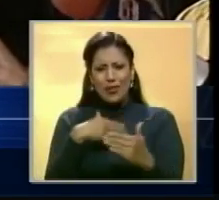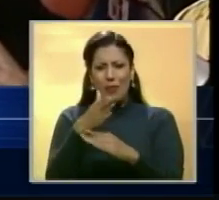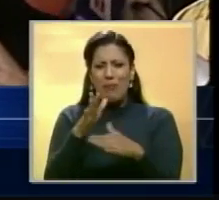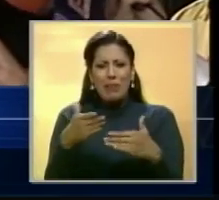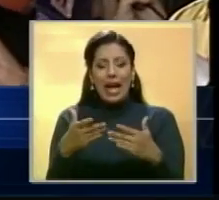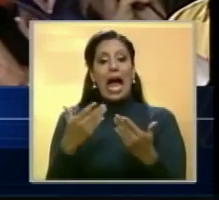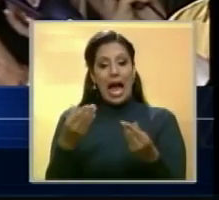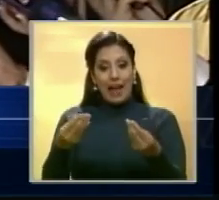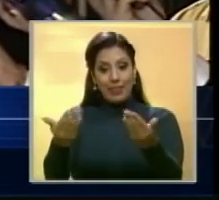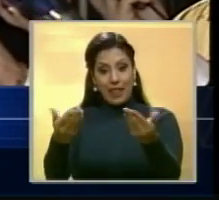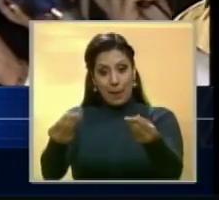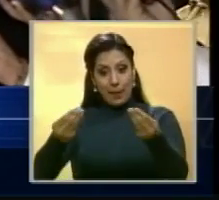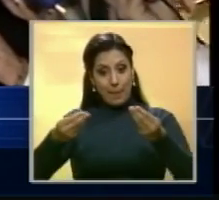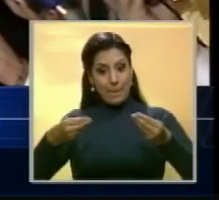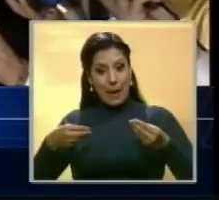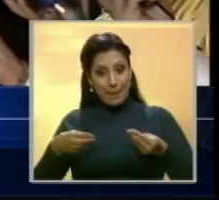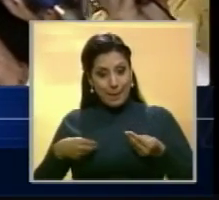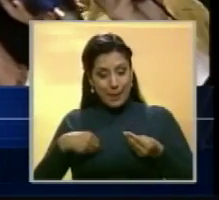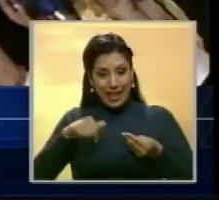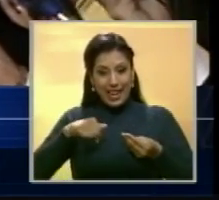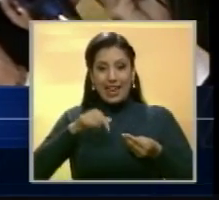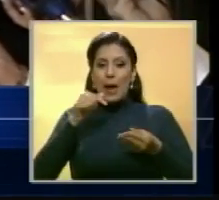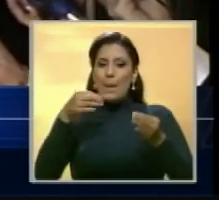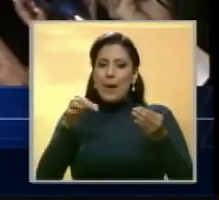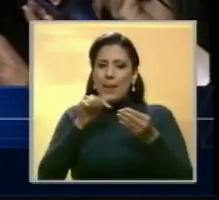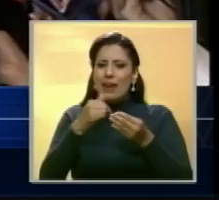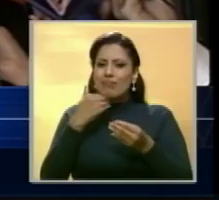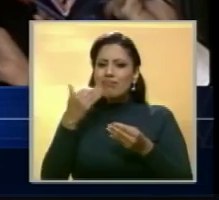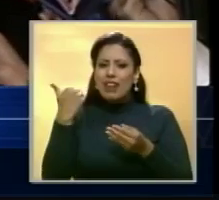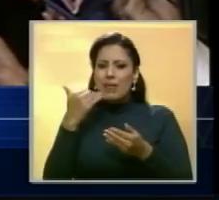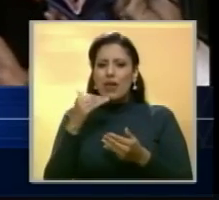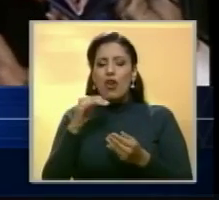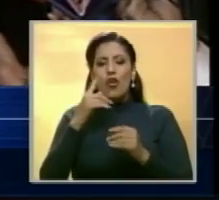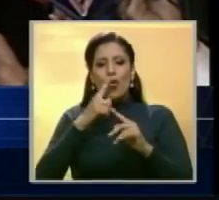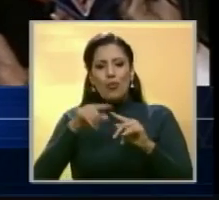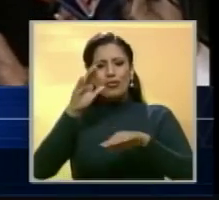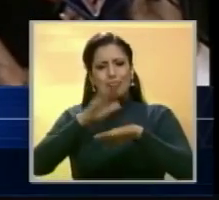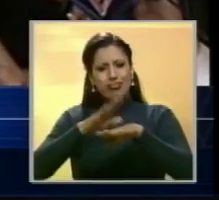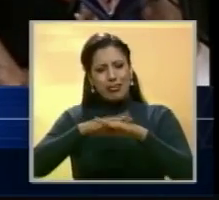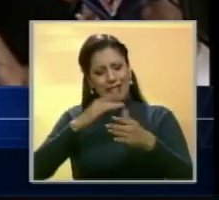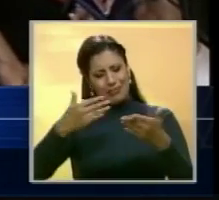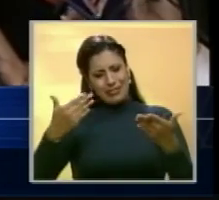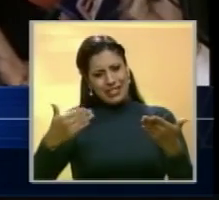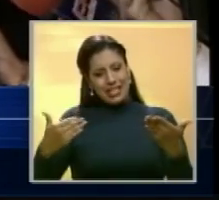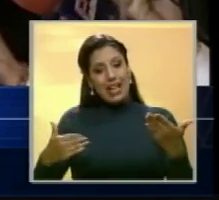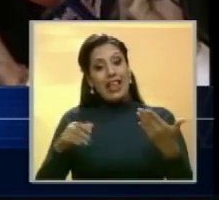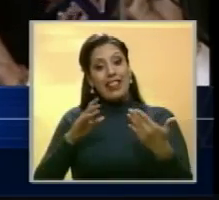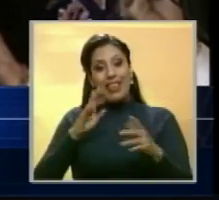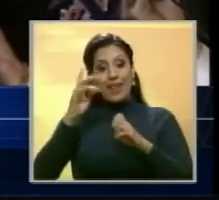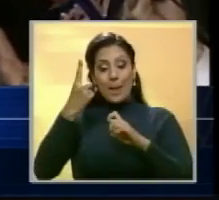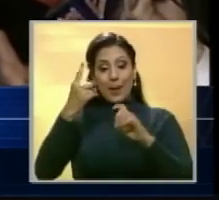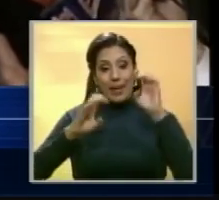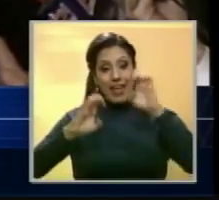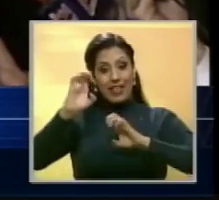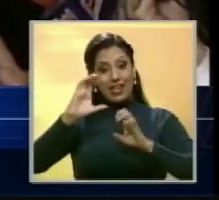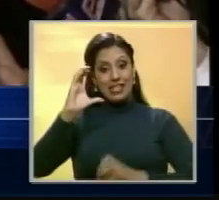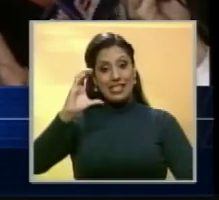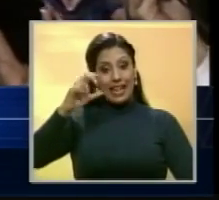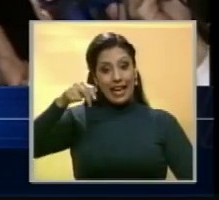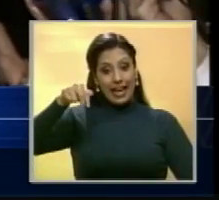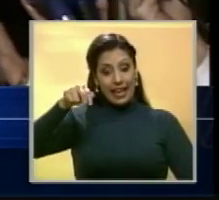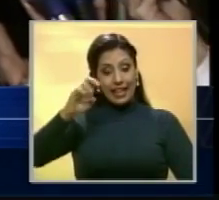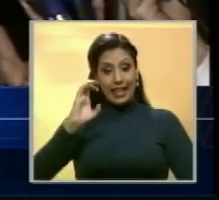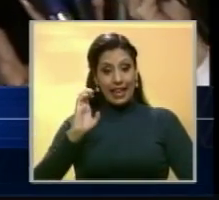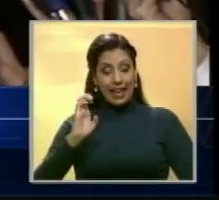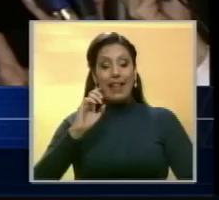recepción formal de un documento donde, bueno, hacen un sinnúmero de solicitudes que van a ser evaluadas por el Consejo Nacional